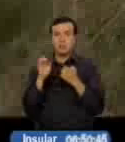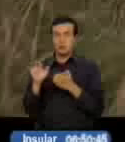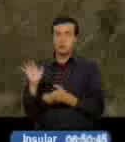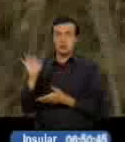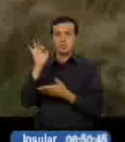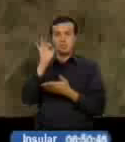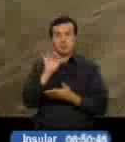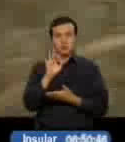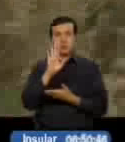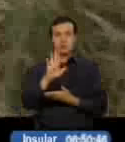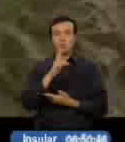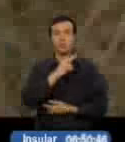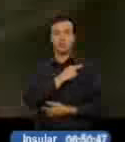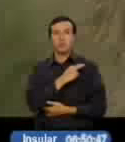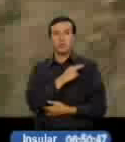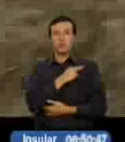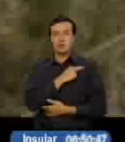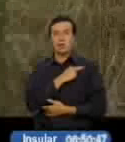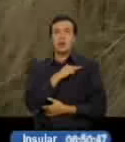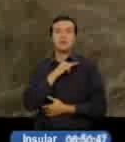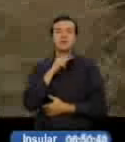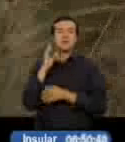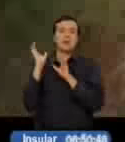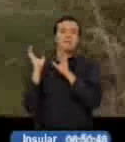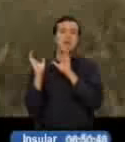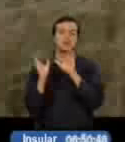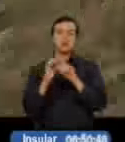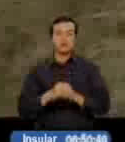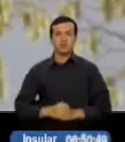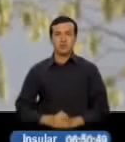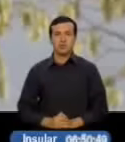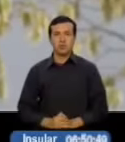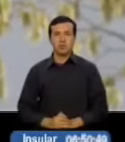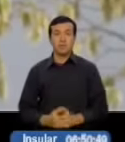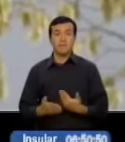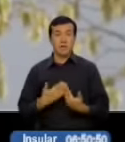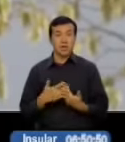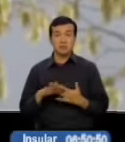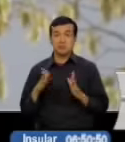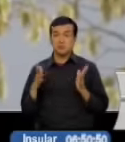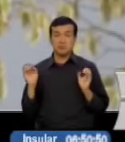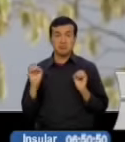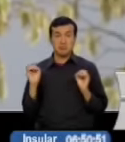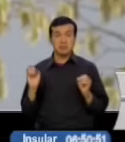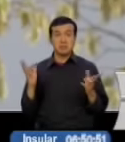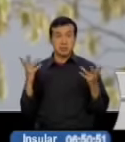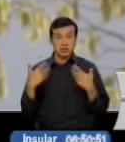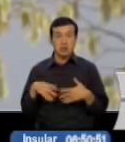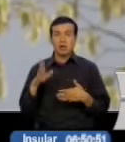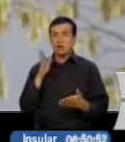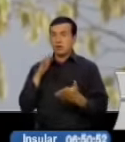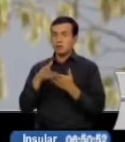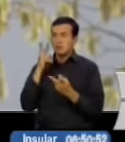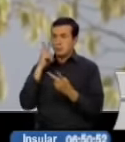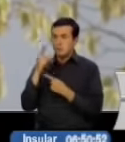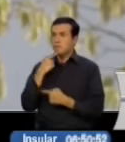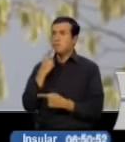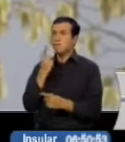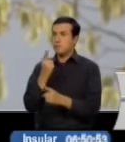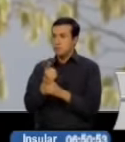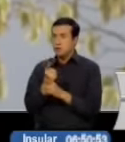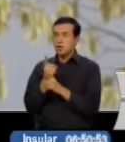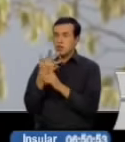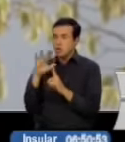representa a la Universidad San Francisco de Quito. No es nada fácil, pero ya cuando sales y te enfrentas y lo logras,